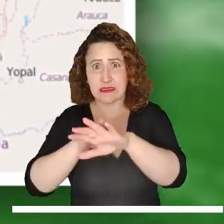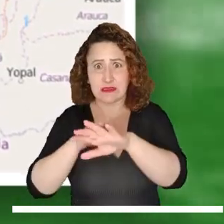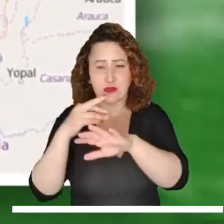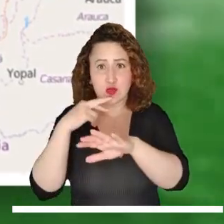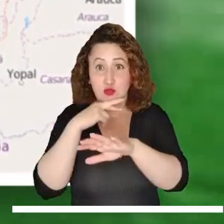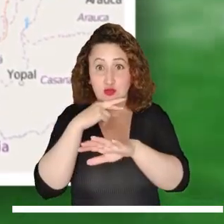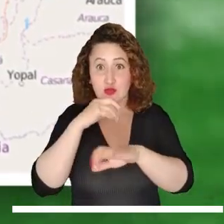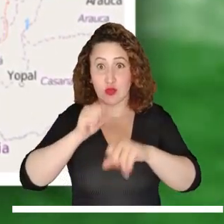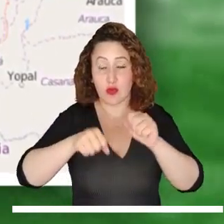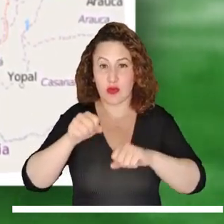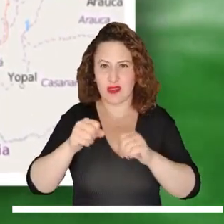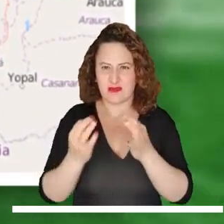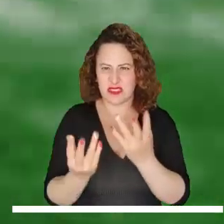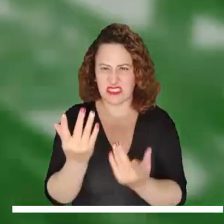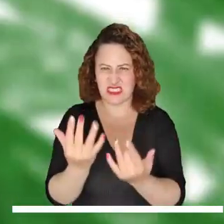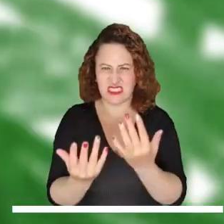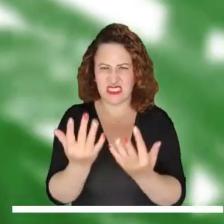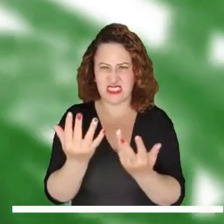en Atlántico.